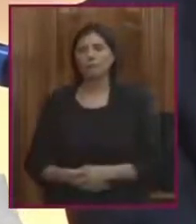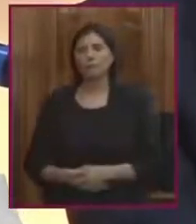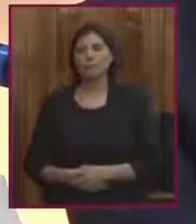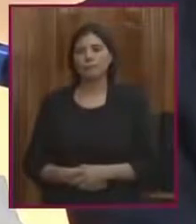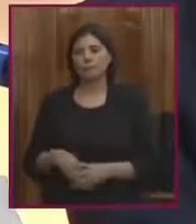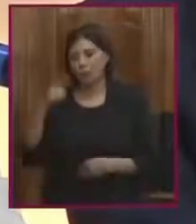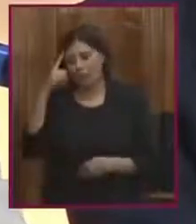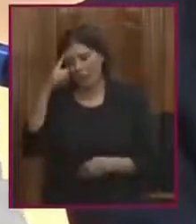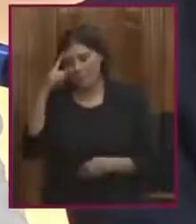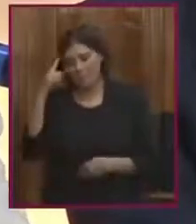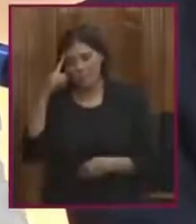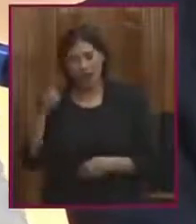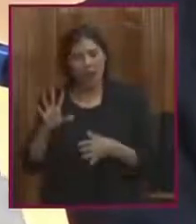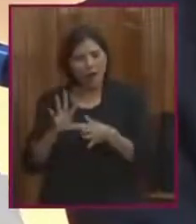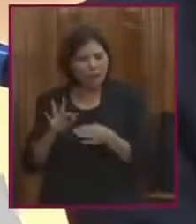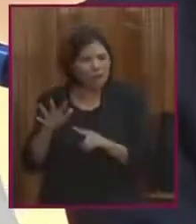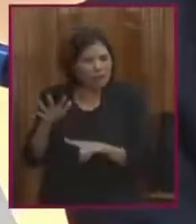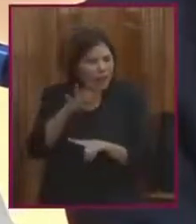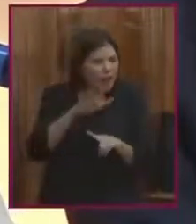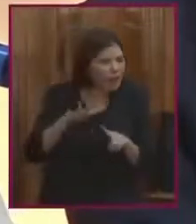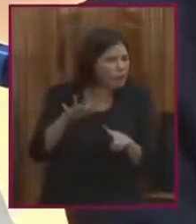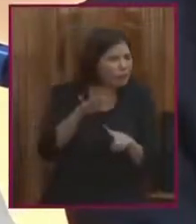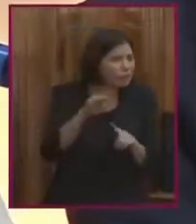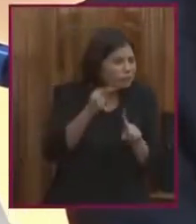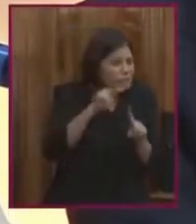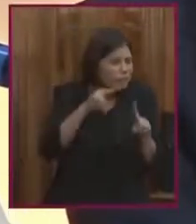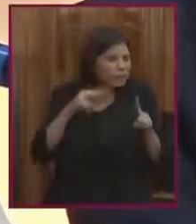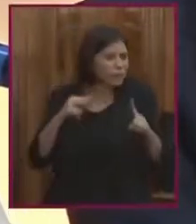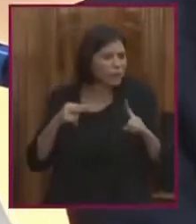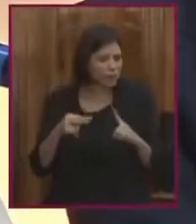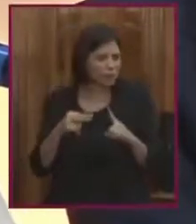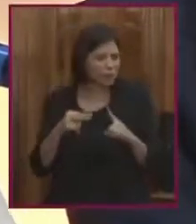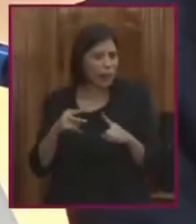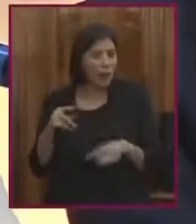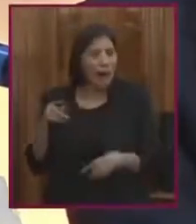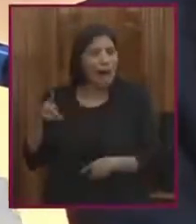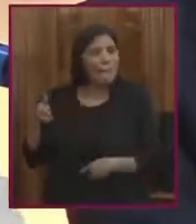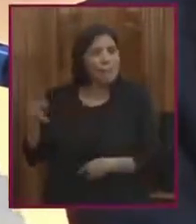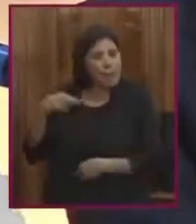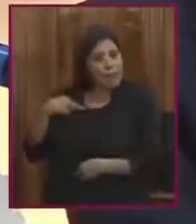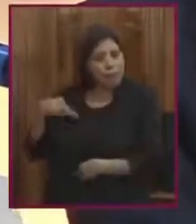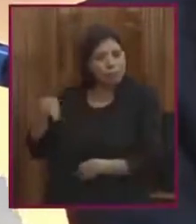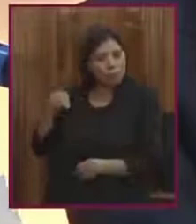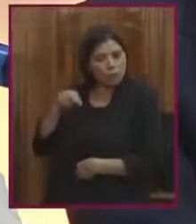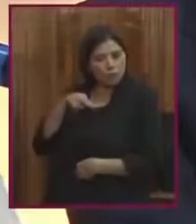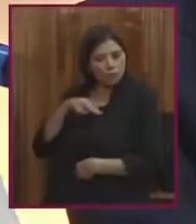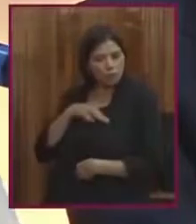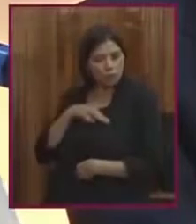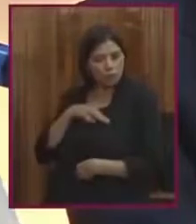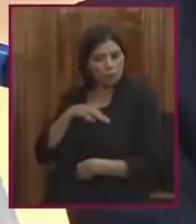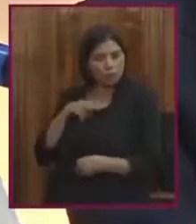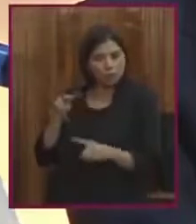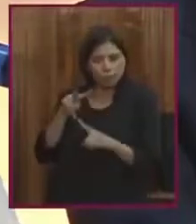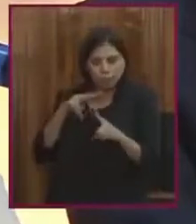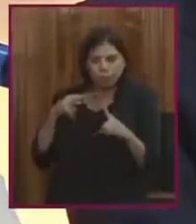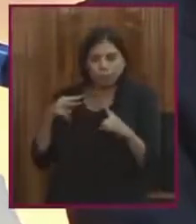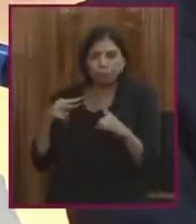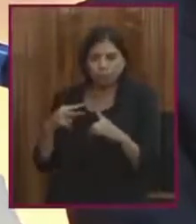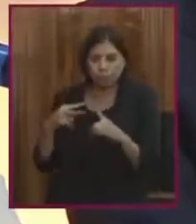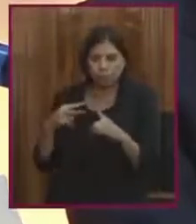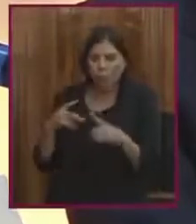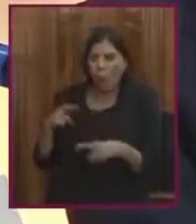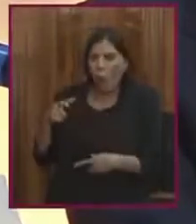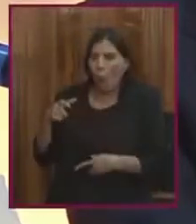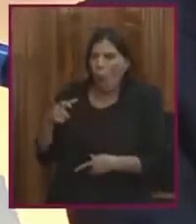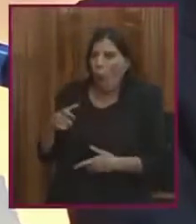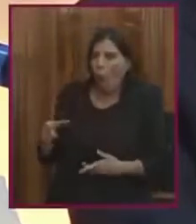del contexto y del punto de vista. Pero ahí tuvimos un giro fundamental cuando